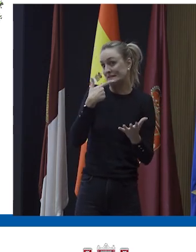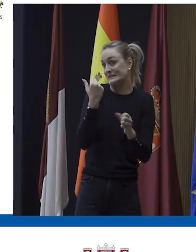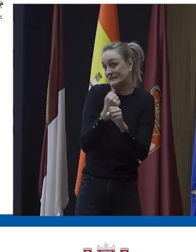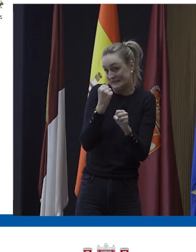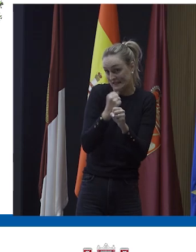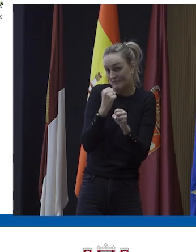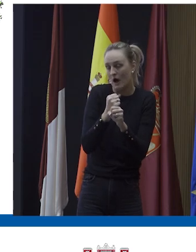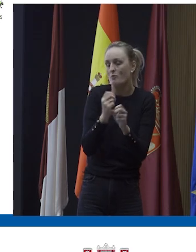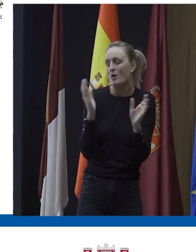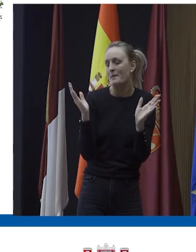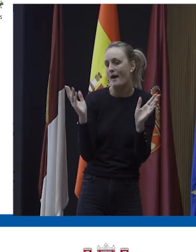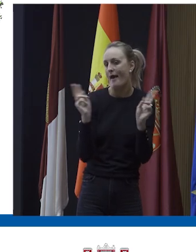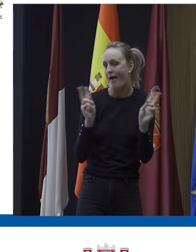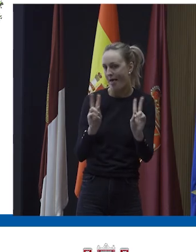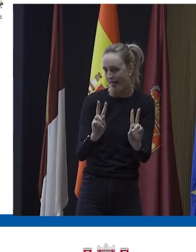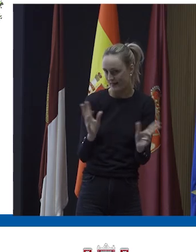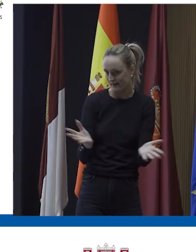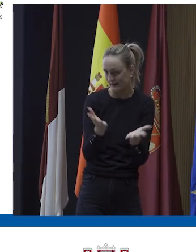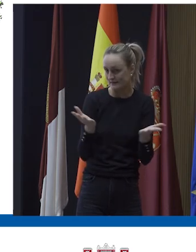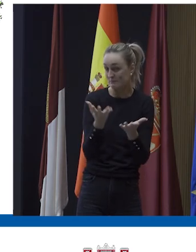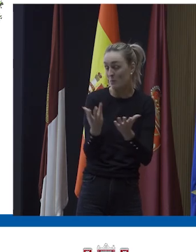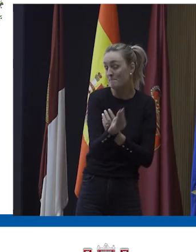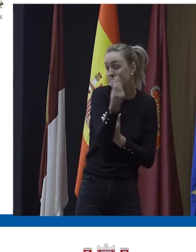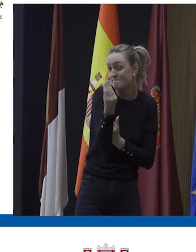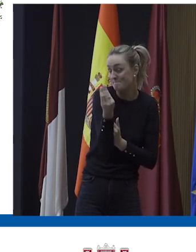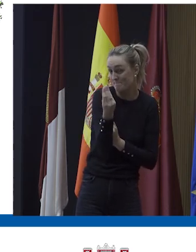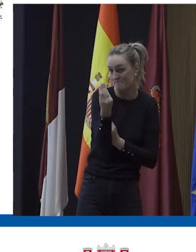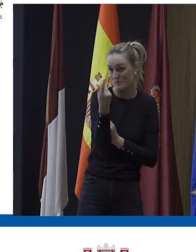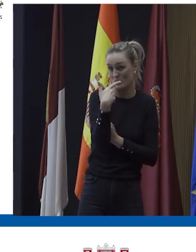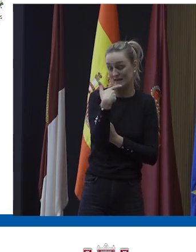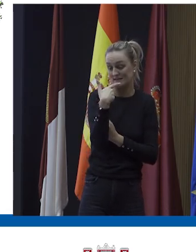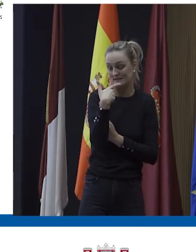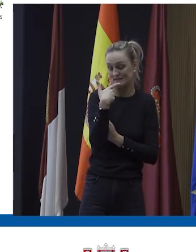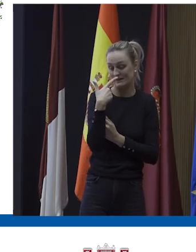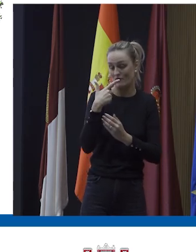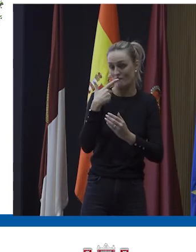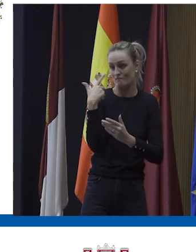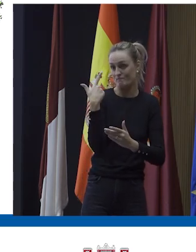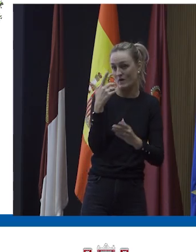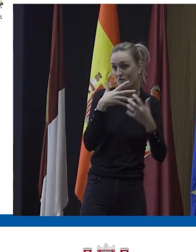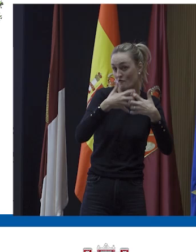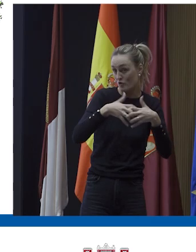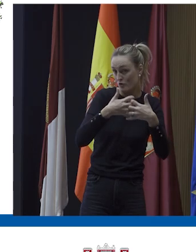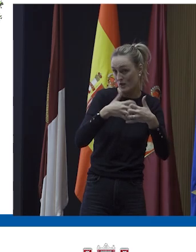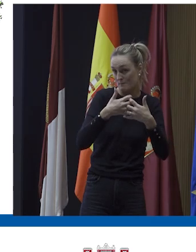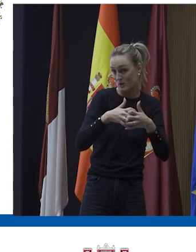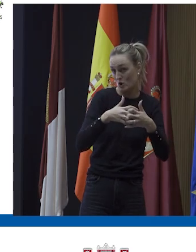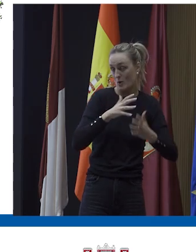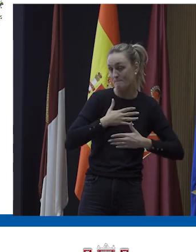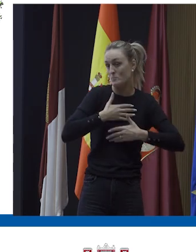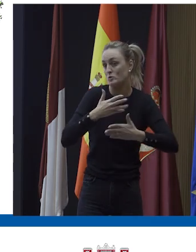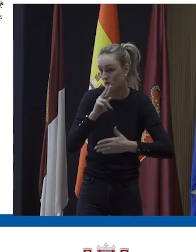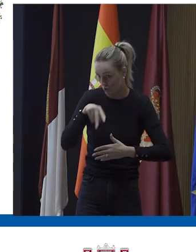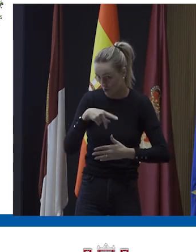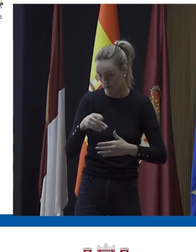de forma activa porque va a mejorar ese funcionamiento involuntario. ¿Vale? Dentro de los ejercicios de